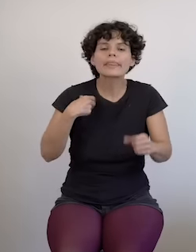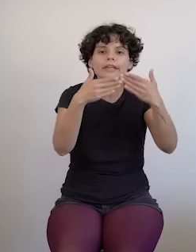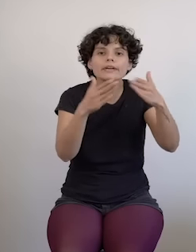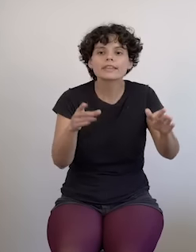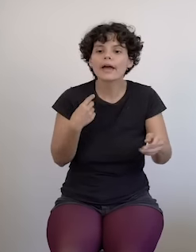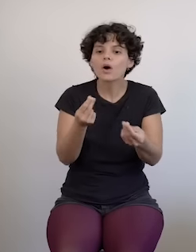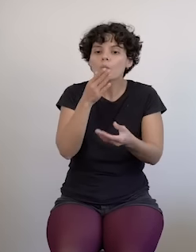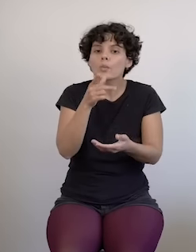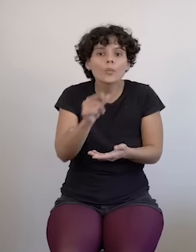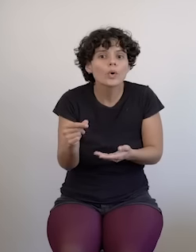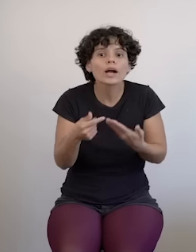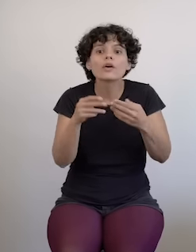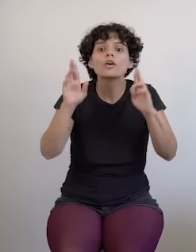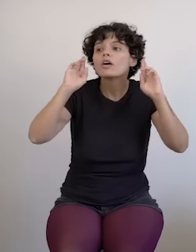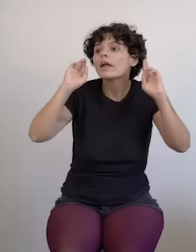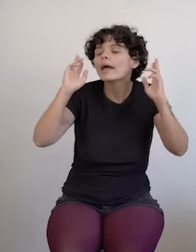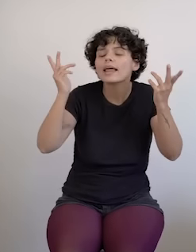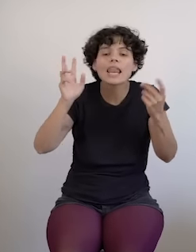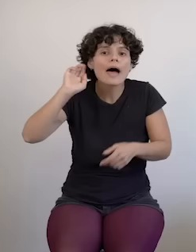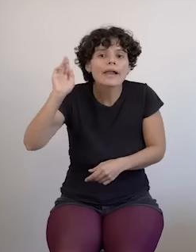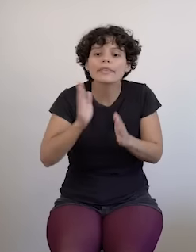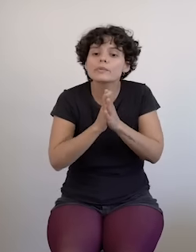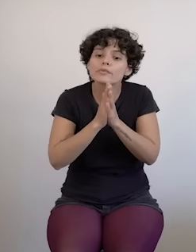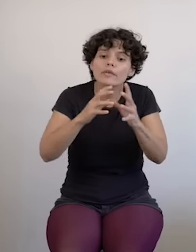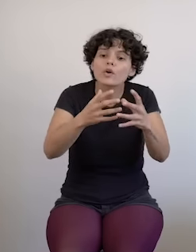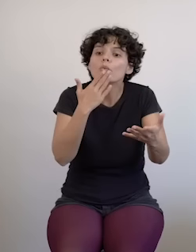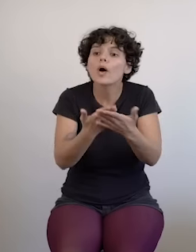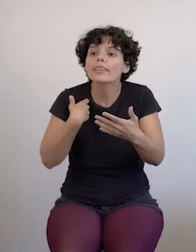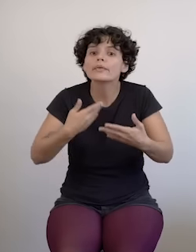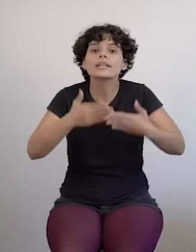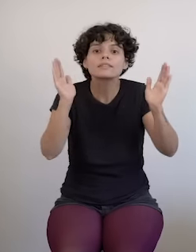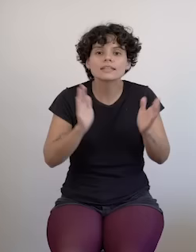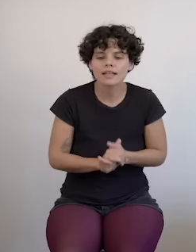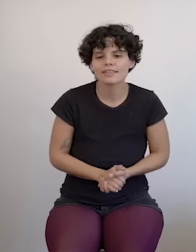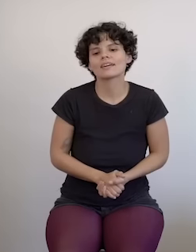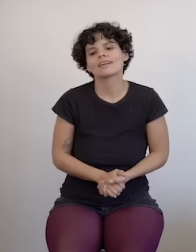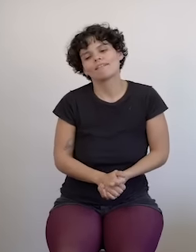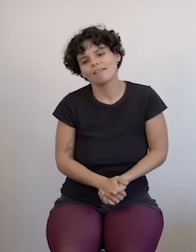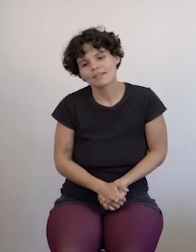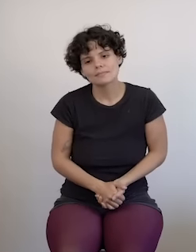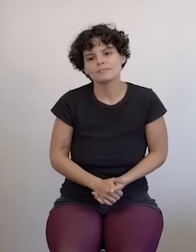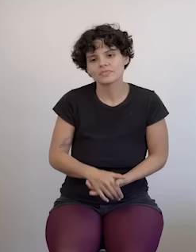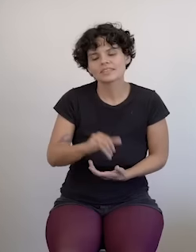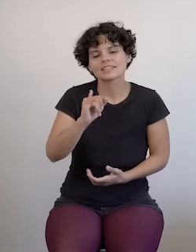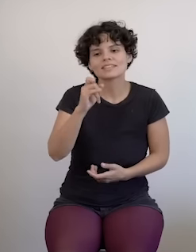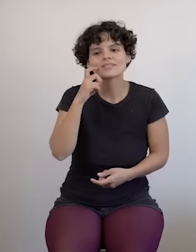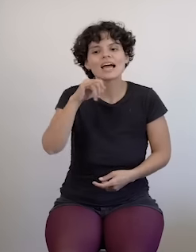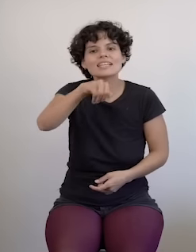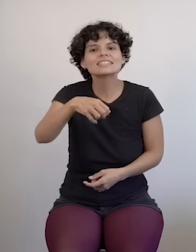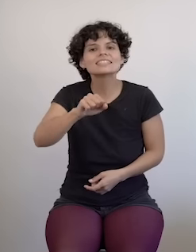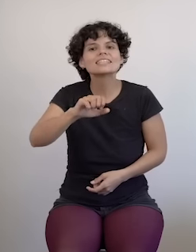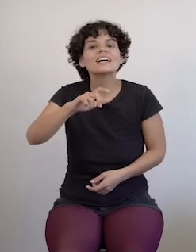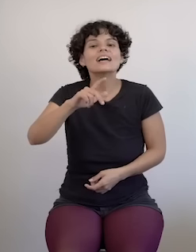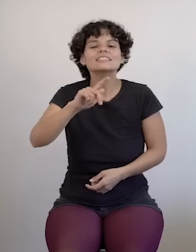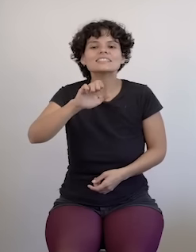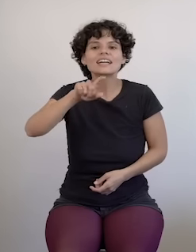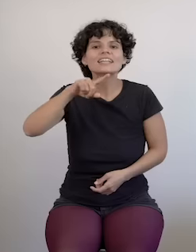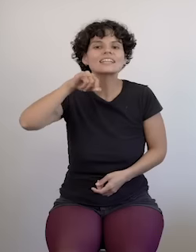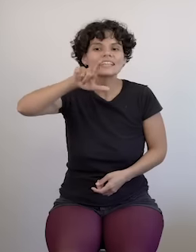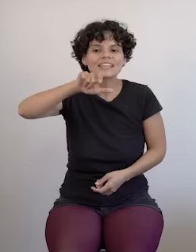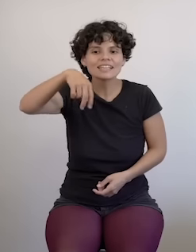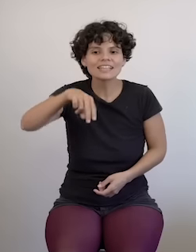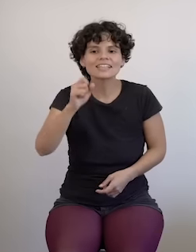años. Le da la fianza a la radio. No le da, oye, da la fianza a la radio. ¿Te acordás del nombre de la jueza? Jacqueline Nash, ojalá. Jacqueline